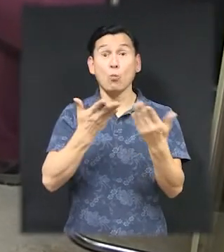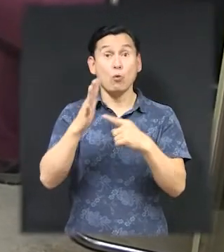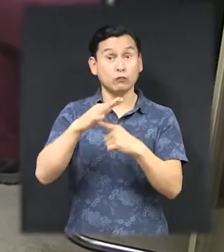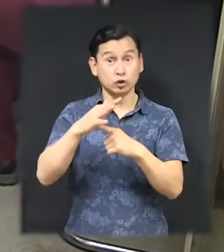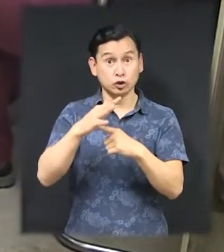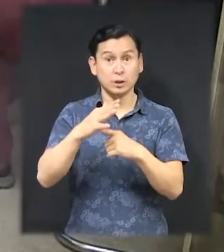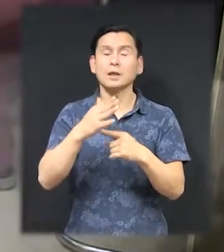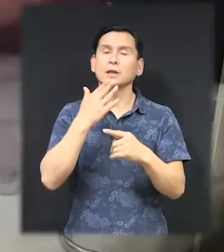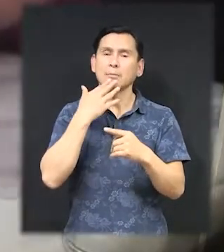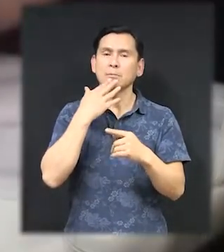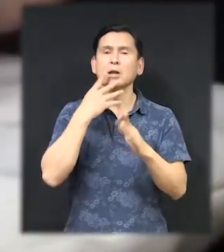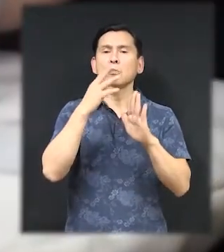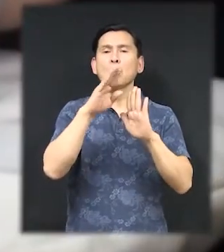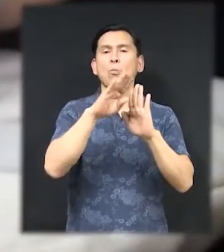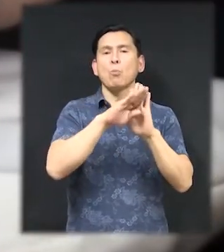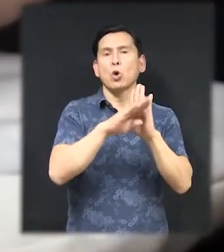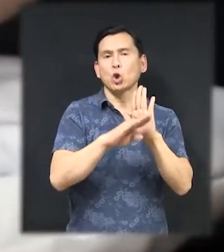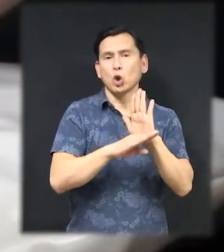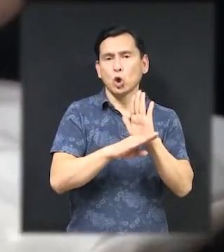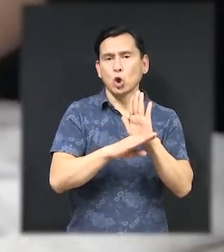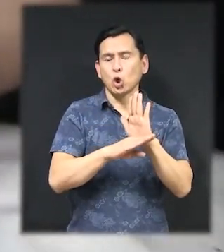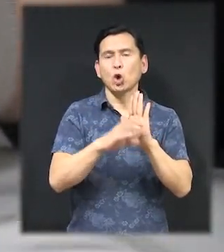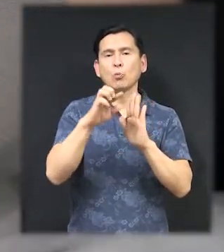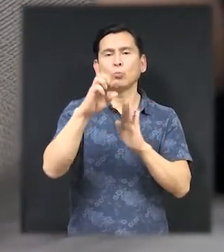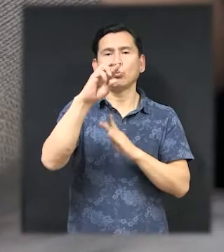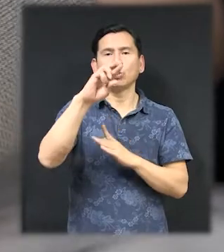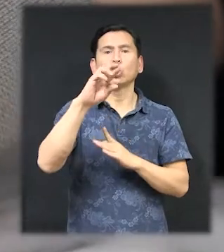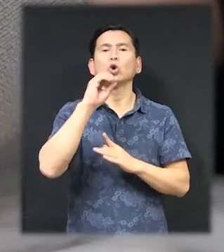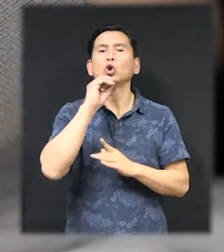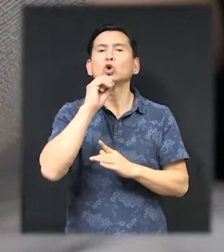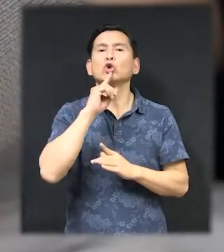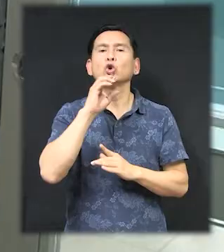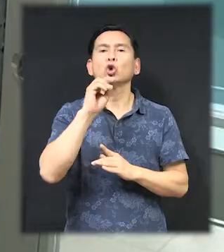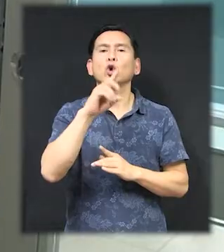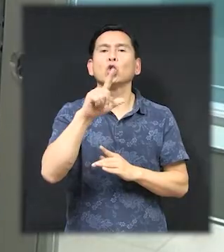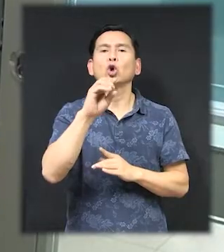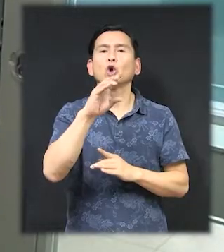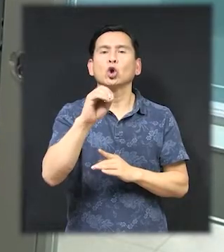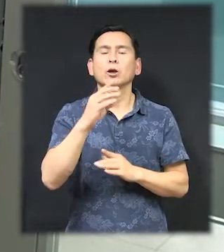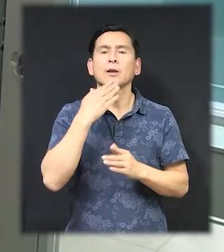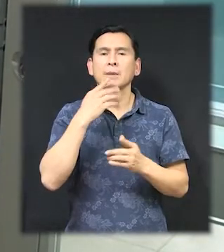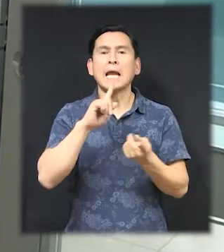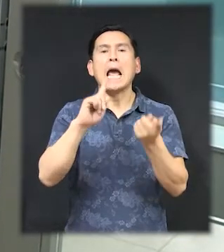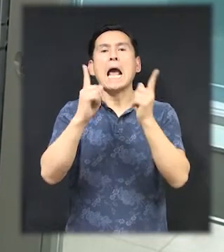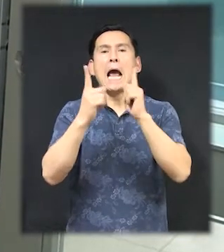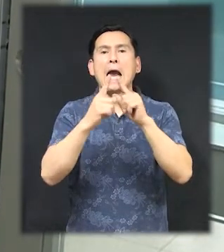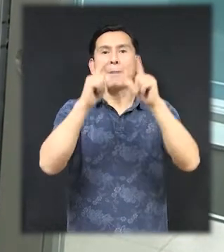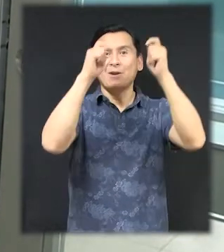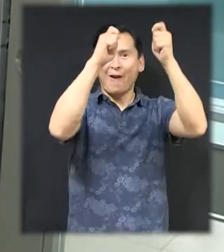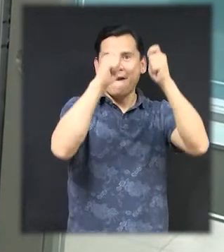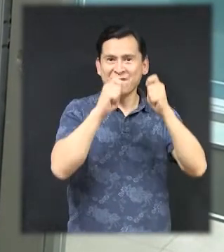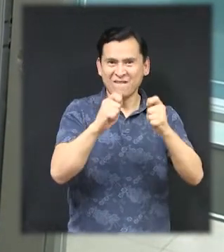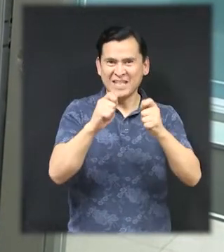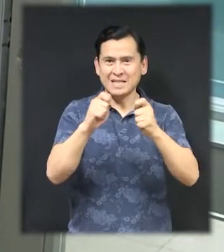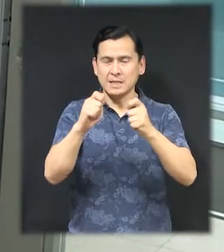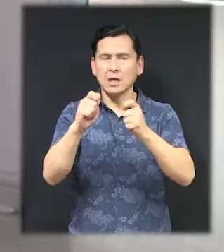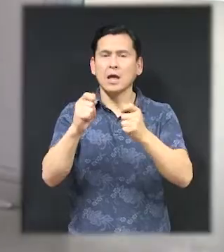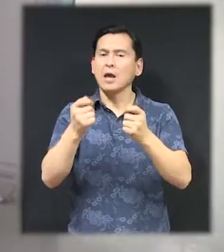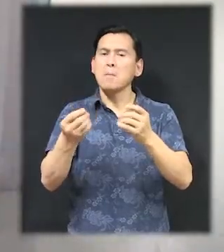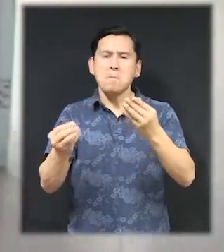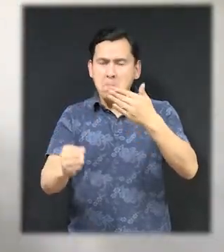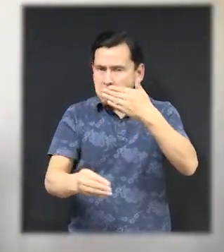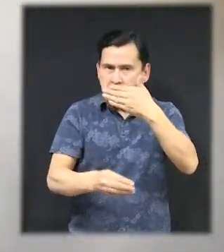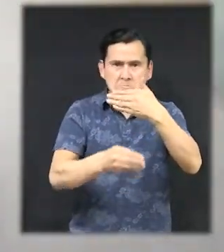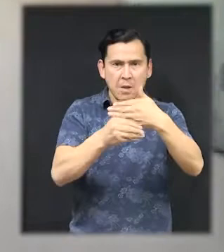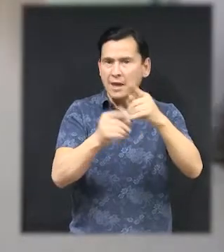videos que hemos sacado en gran cantidad para la difusión a través de nuestras plataformas web, Facebook y también a través de